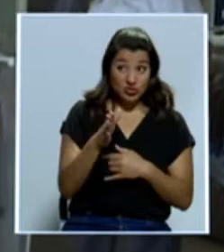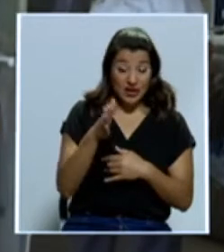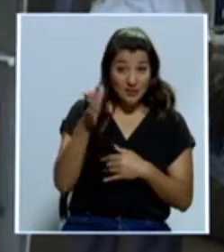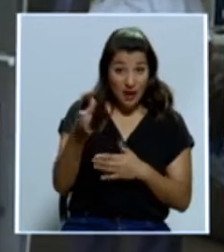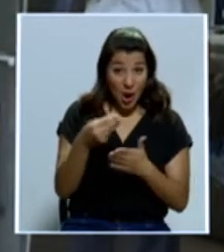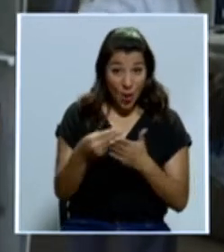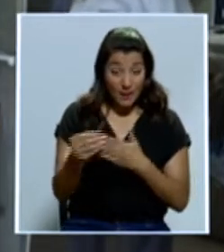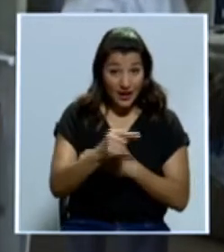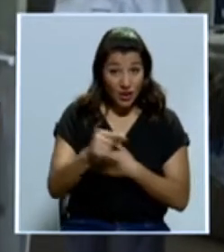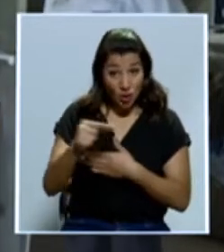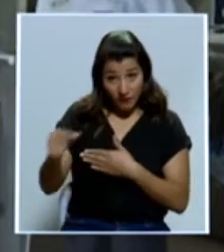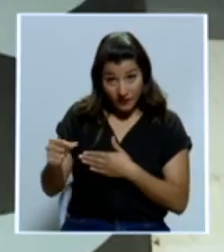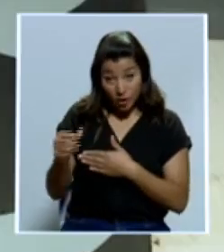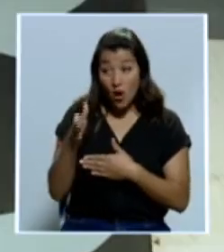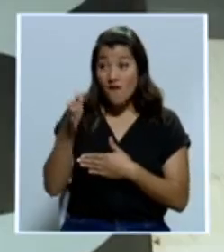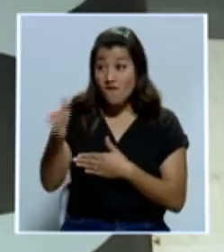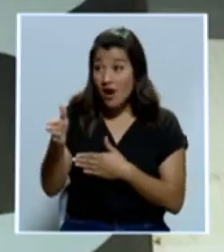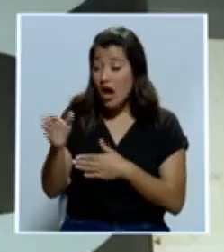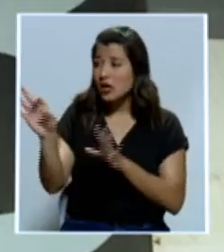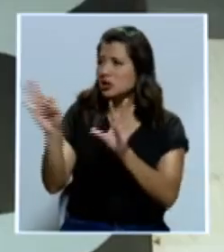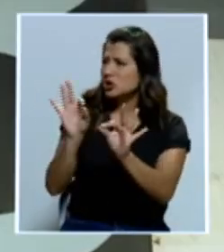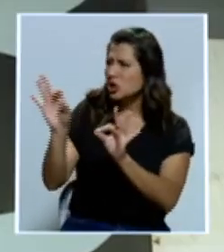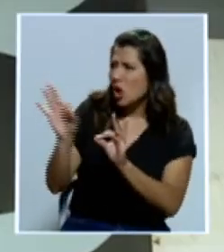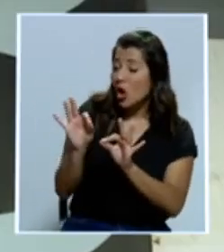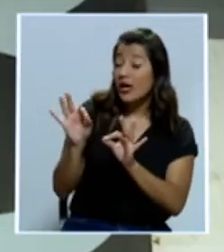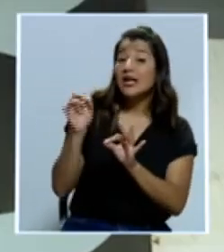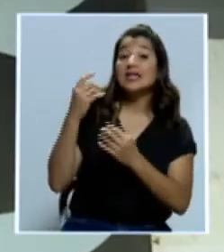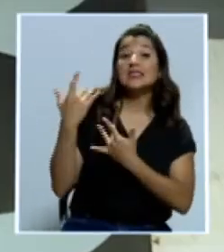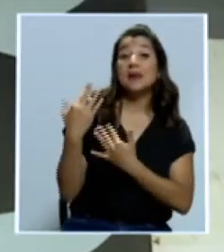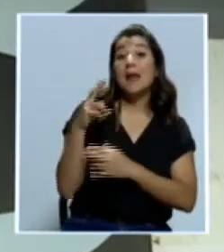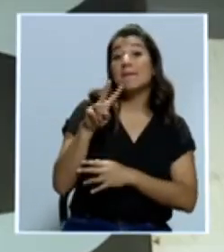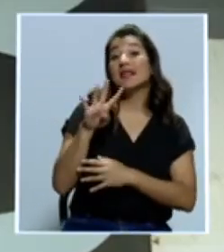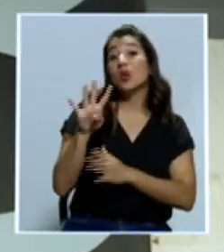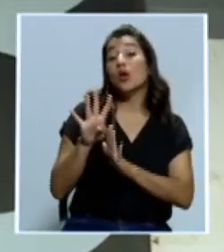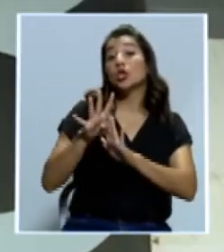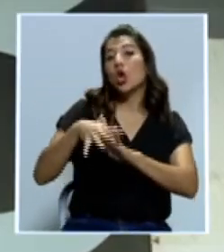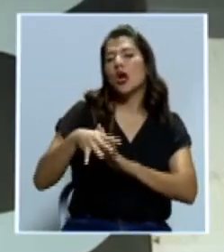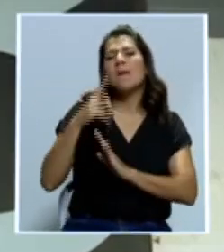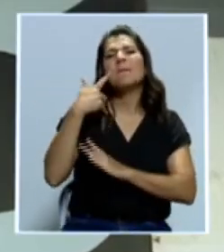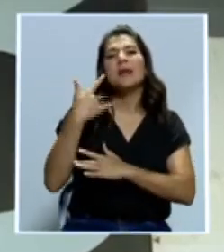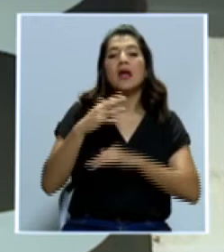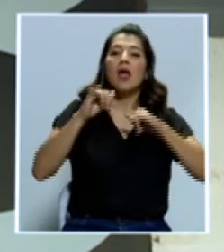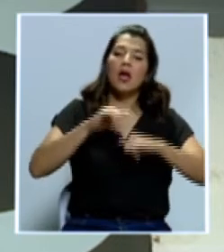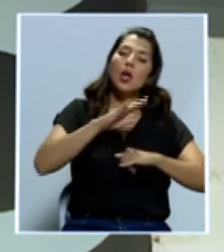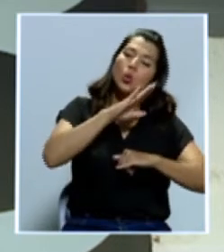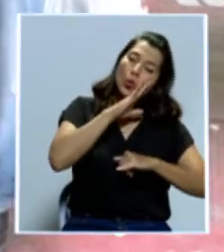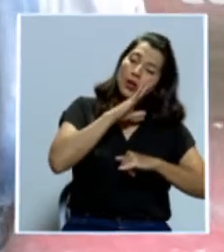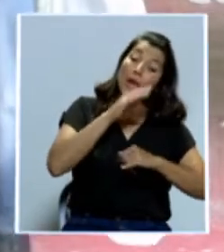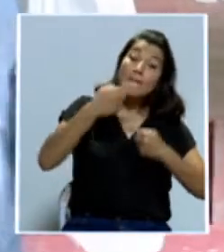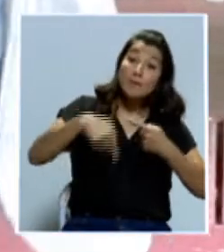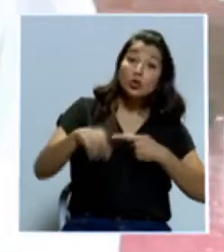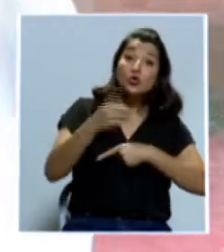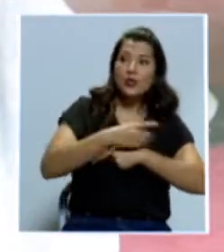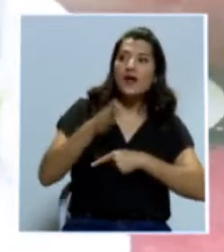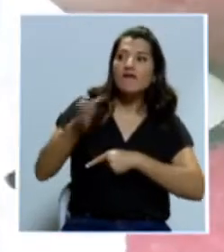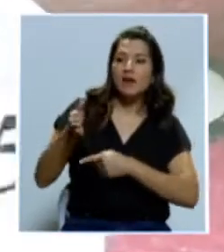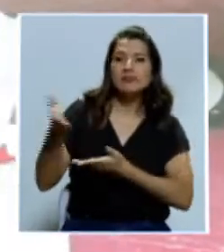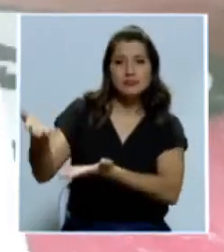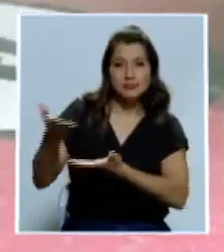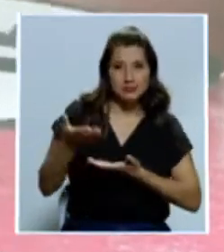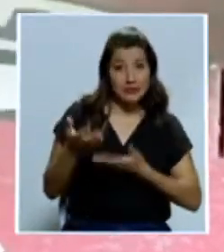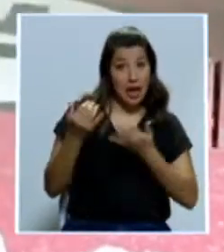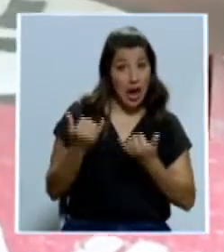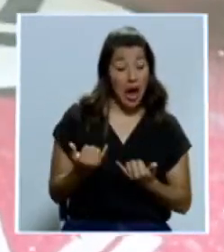para retirar los productos que compre en el depósito. Esto como medida para incentivar el turismo en la zona sur. La ministra de Economía, Victoria Hernández, dijo a Costa